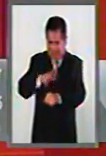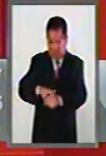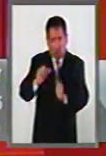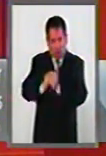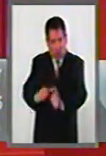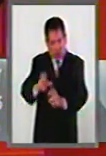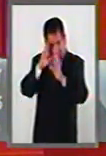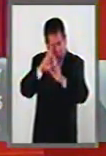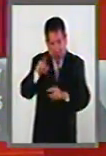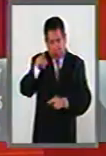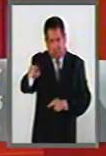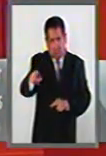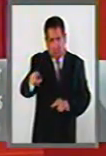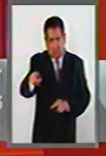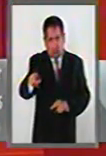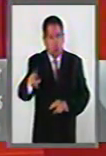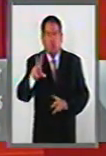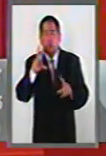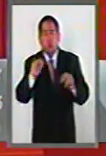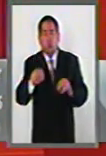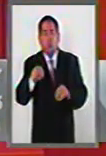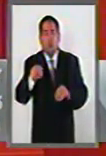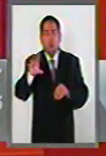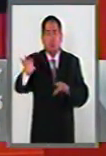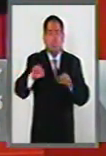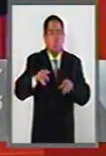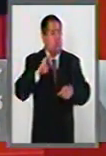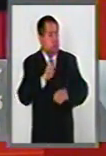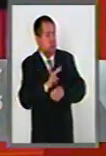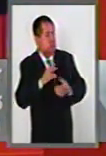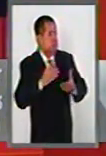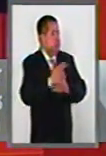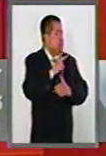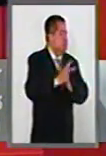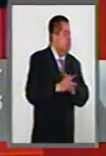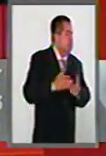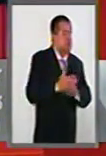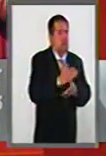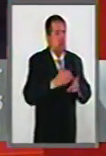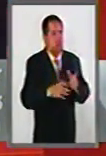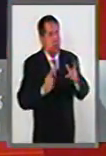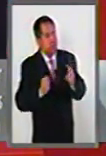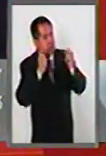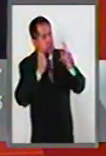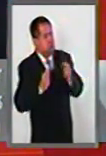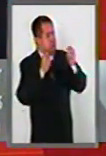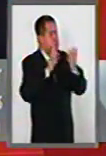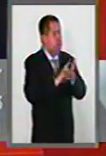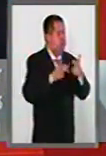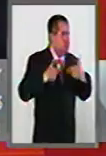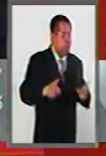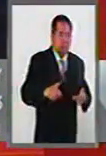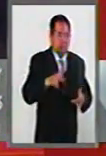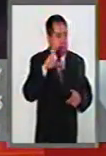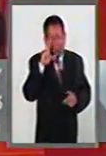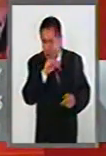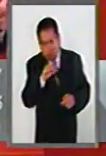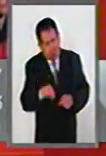respetada. No un ejército recorriendo las calles del país, violando los derechos humanos. No